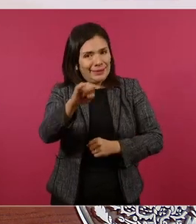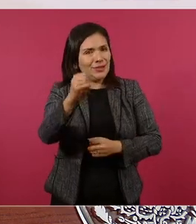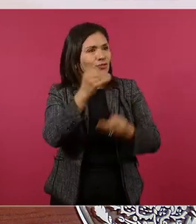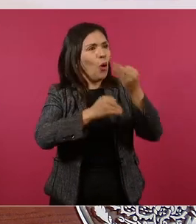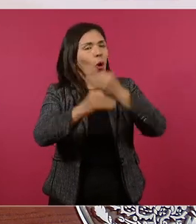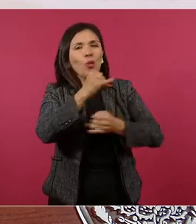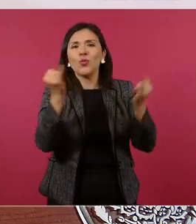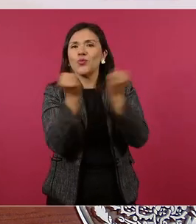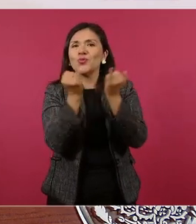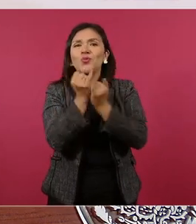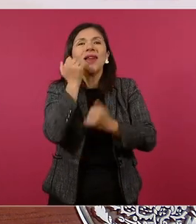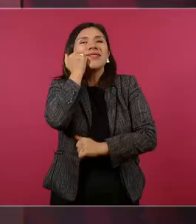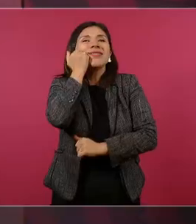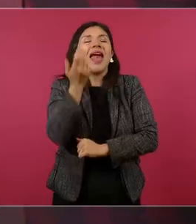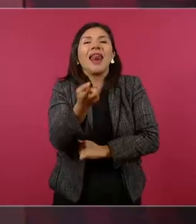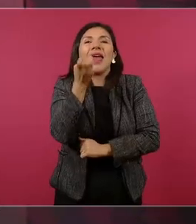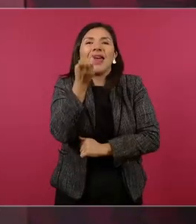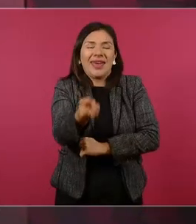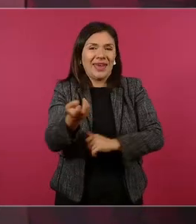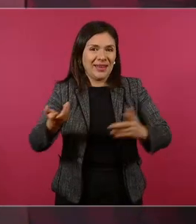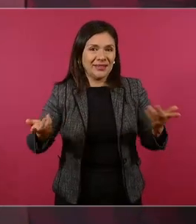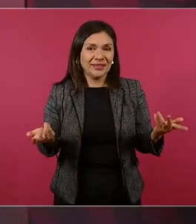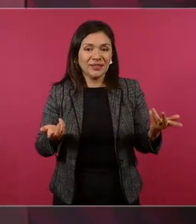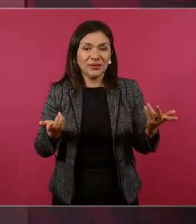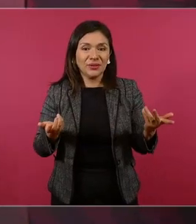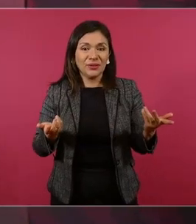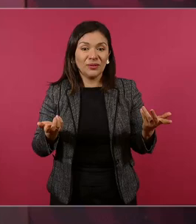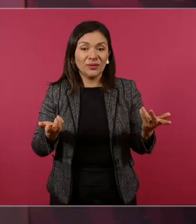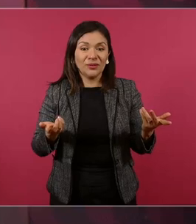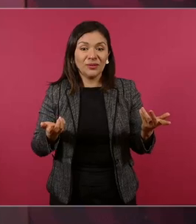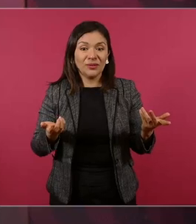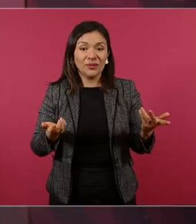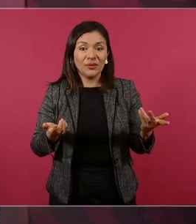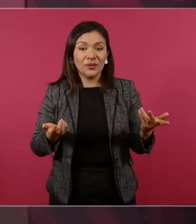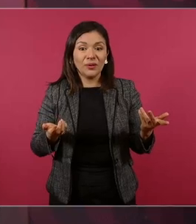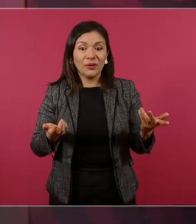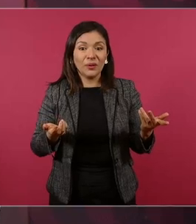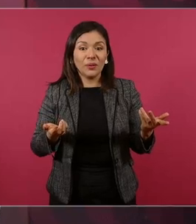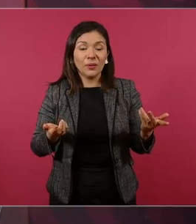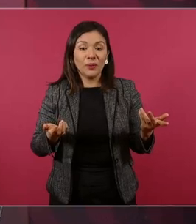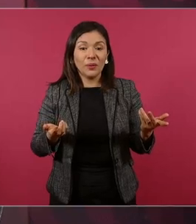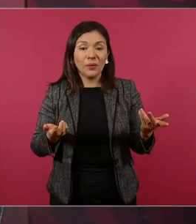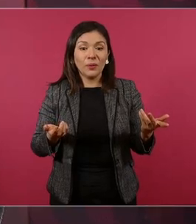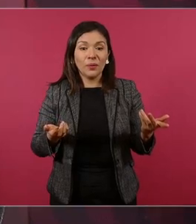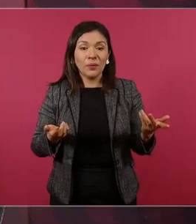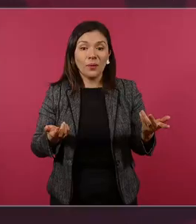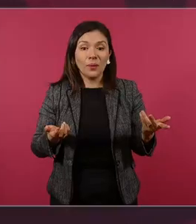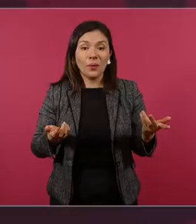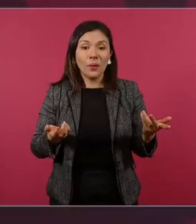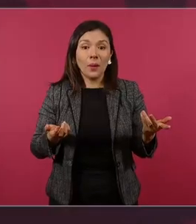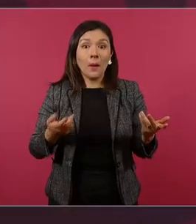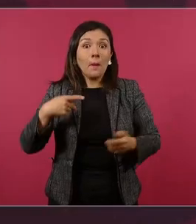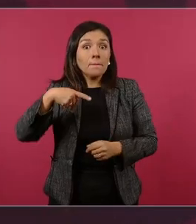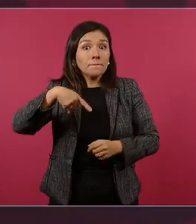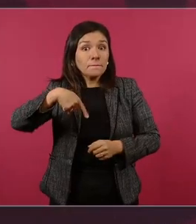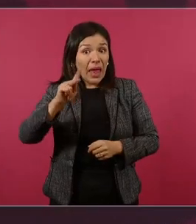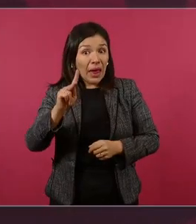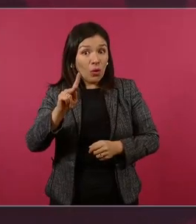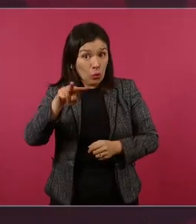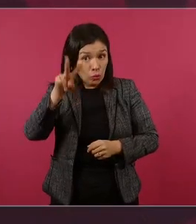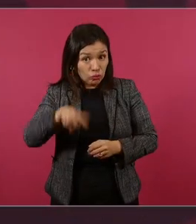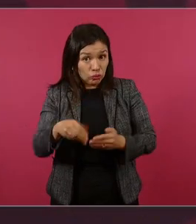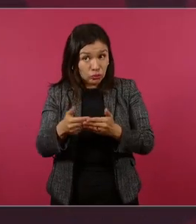un estado de derecho pero este realmente